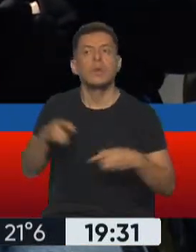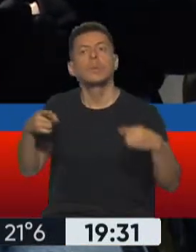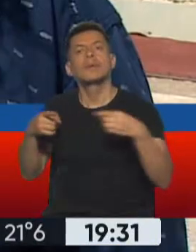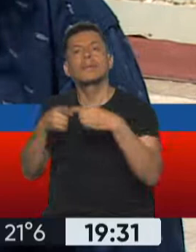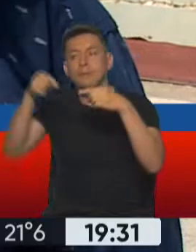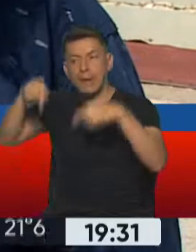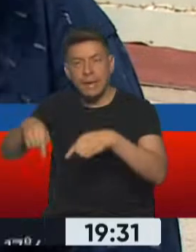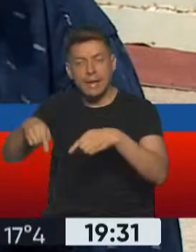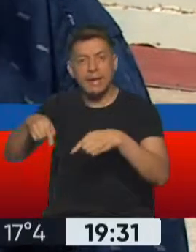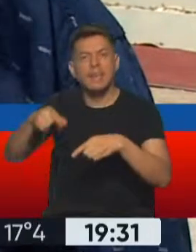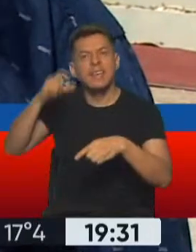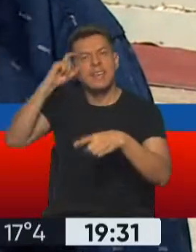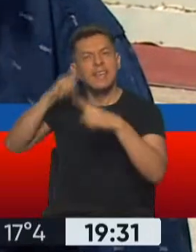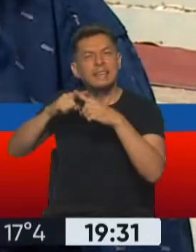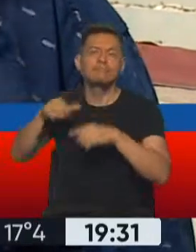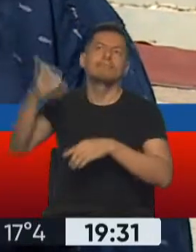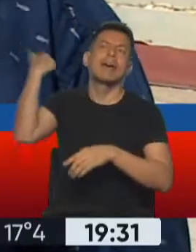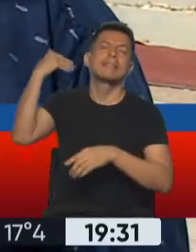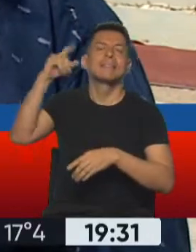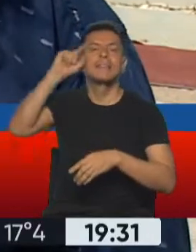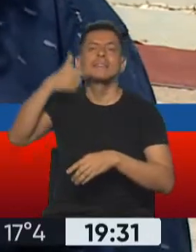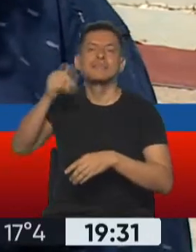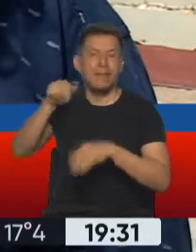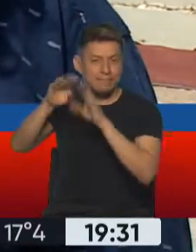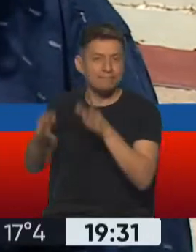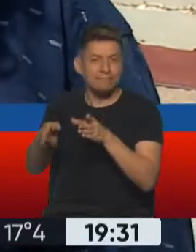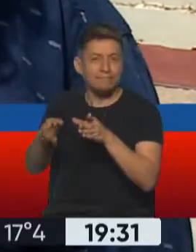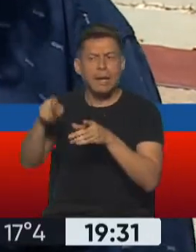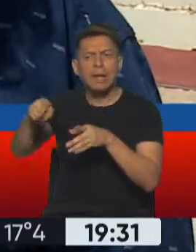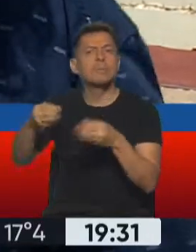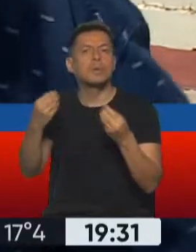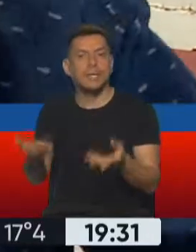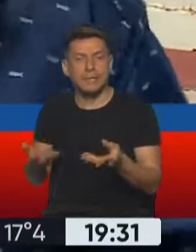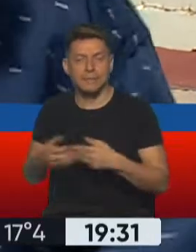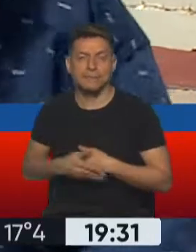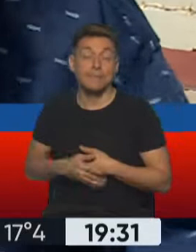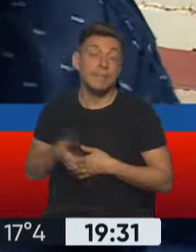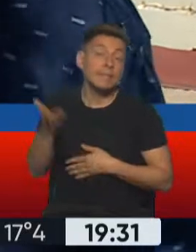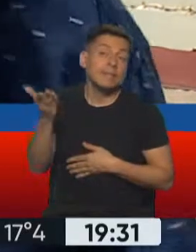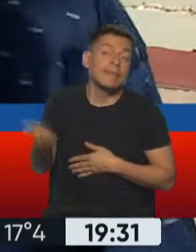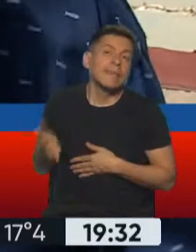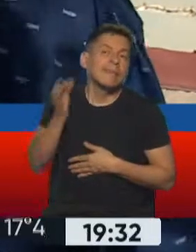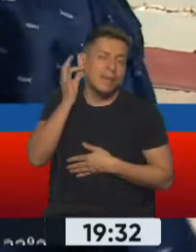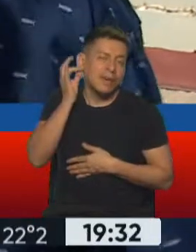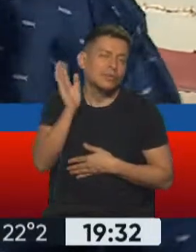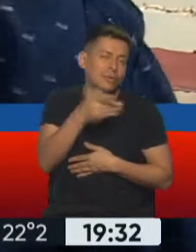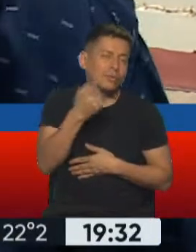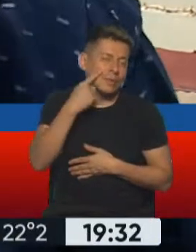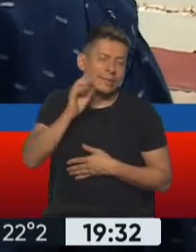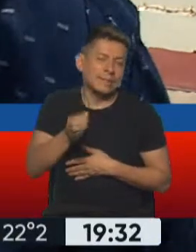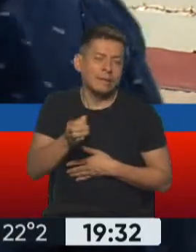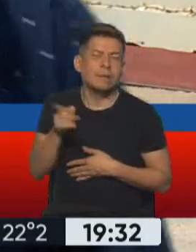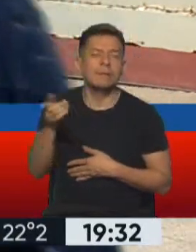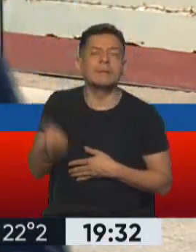hacerlo acá en la ESMA es porque Diego, digo, más allá de todo lo que ya sabemos, más allá de todo